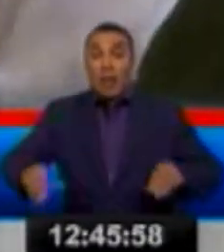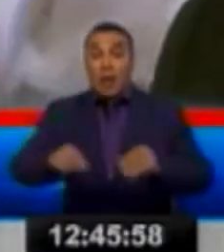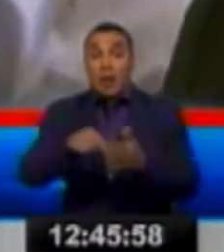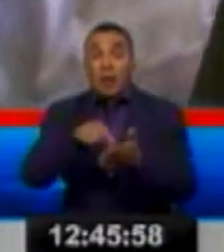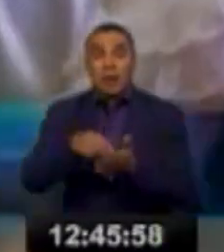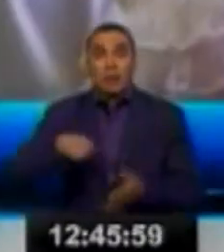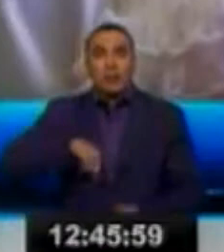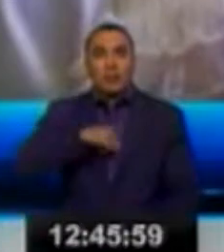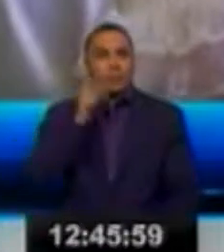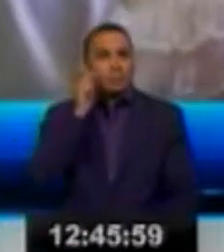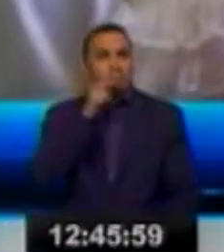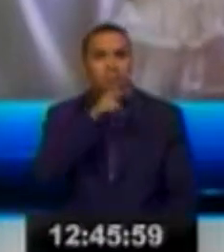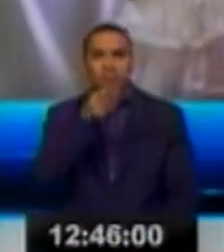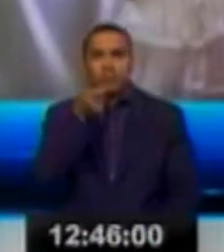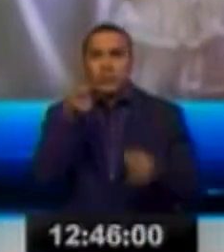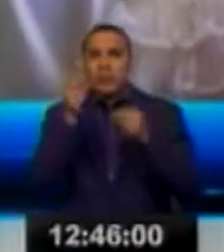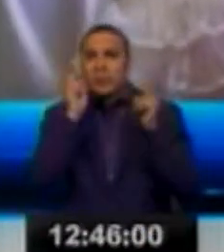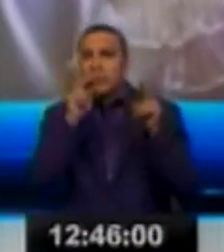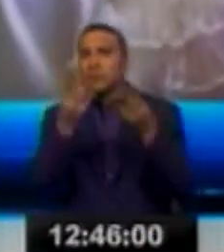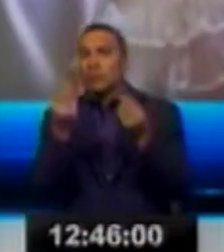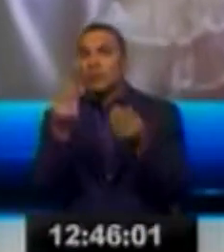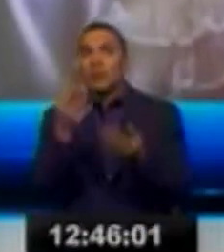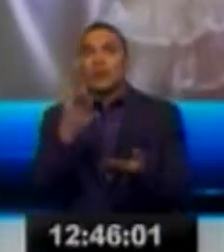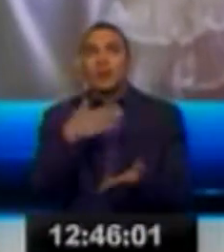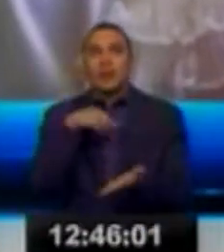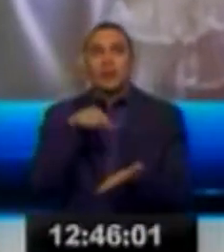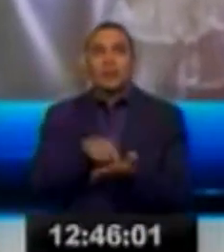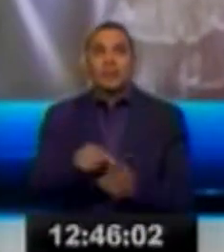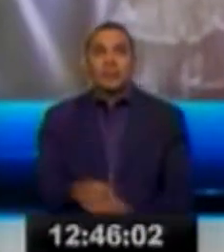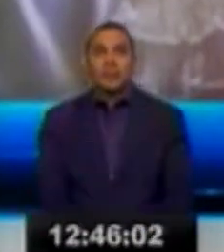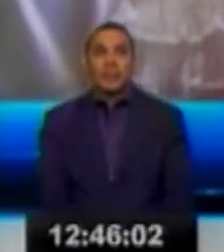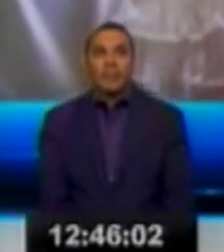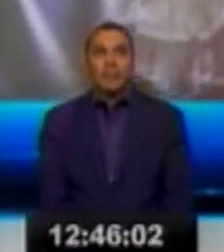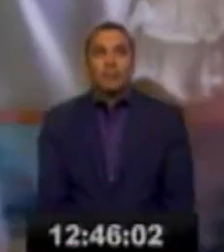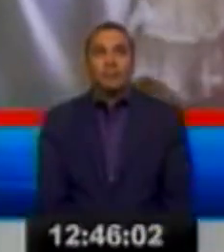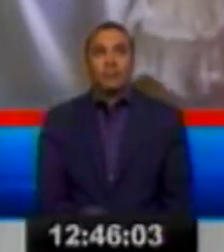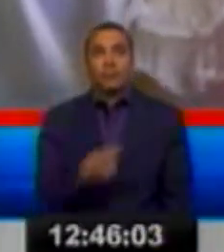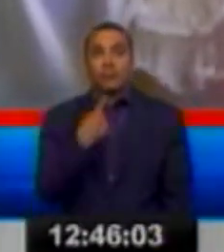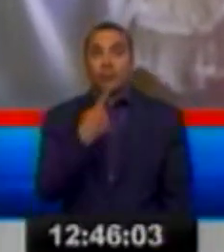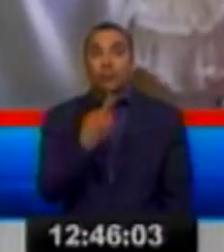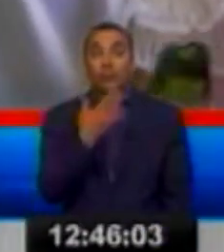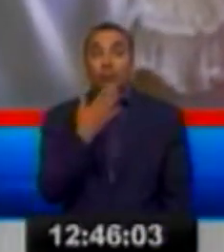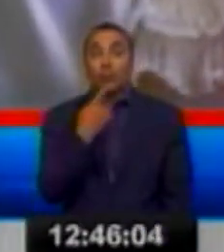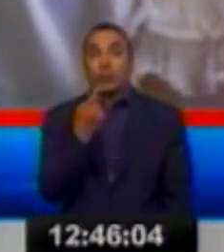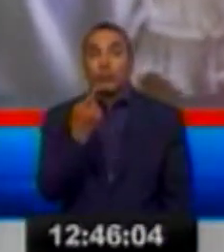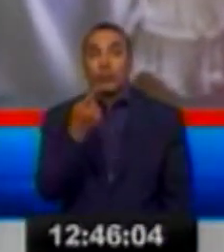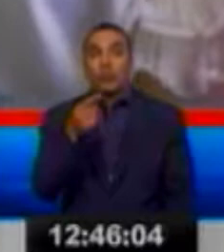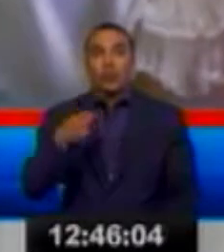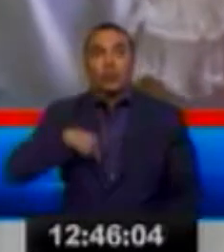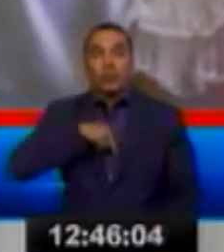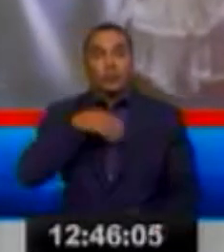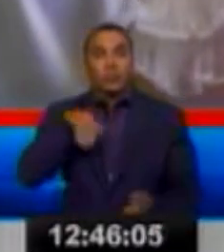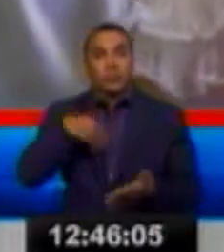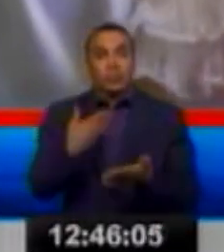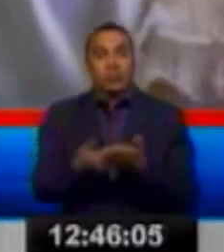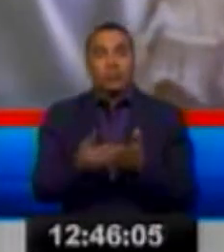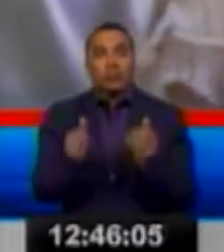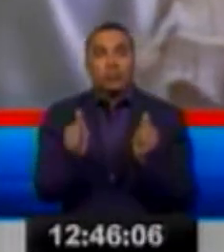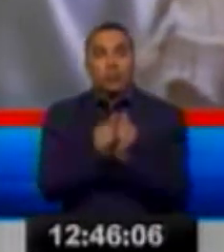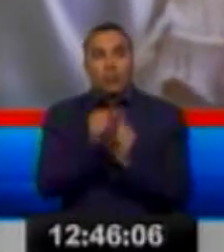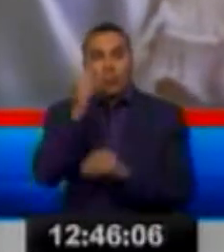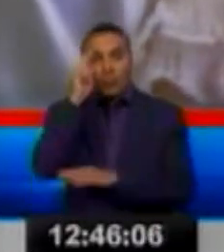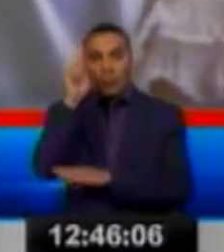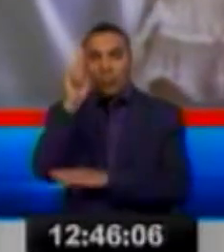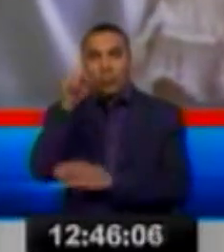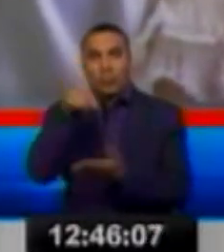nosotros hacemos el constante control, se encuentra como uno de los que intervenimos en conjunto inclusive con las Fuerzas Armadas,